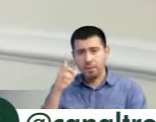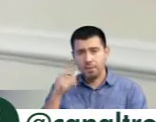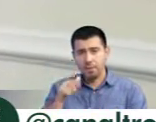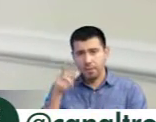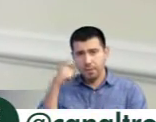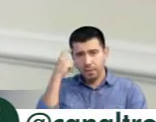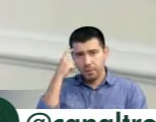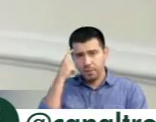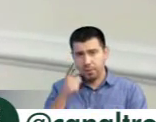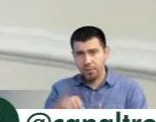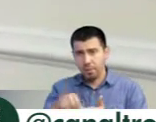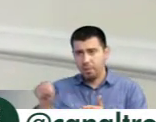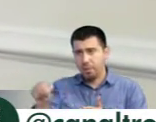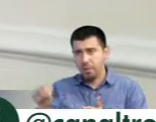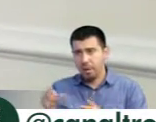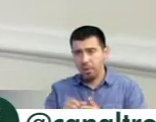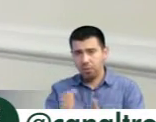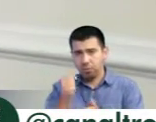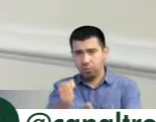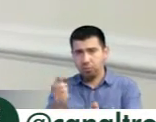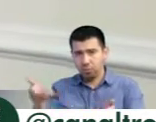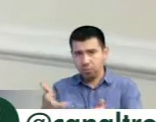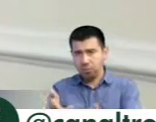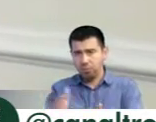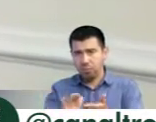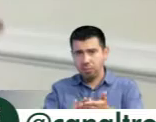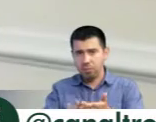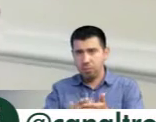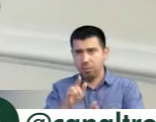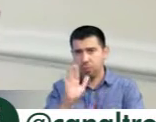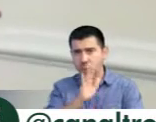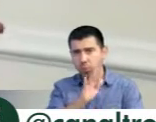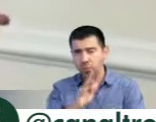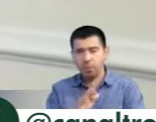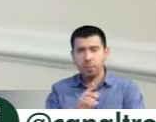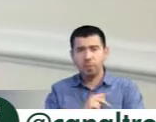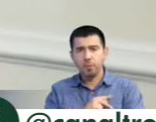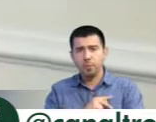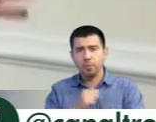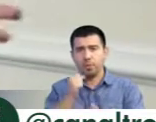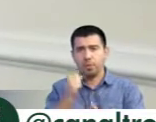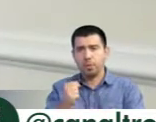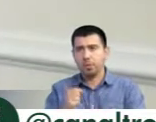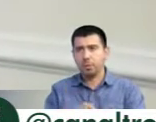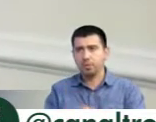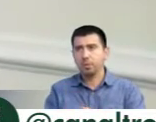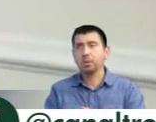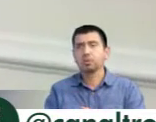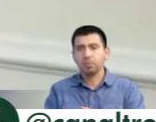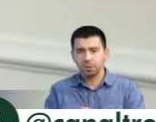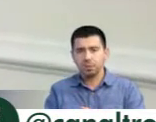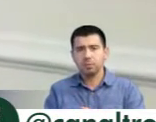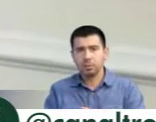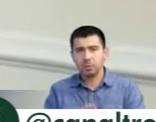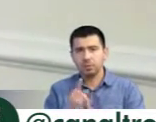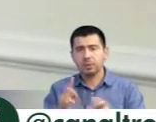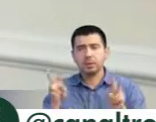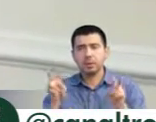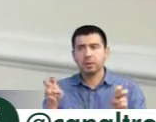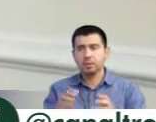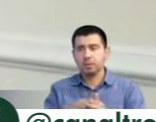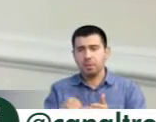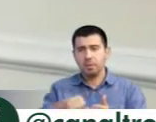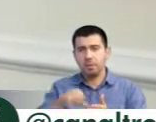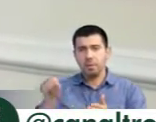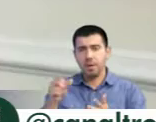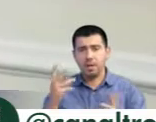las víctimas con sus propios bienes y con su propio capital. El tema de que se pague